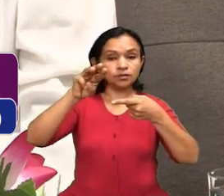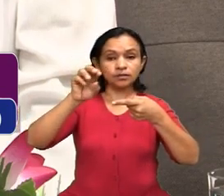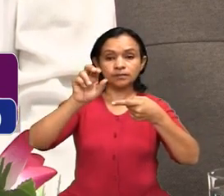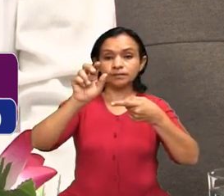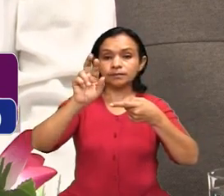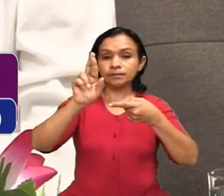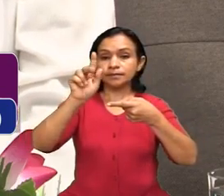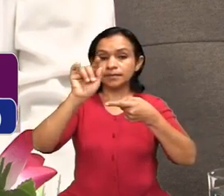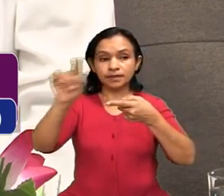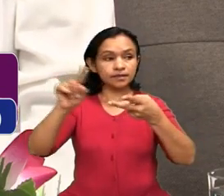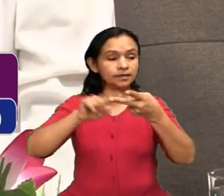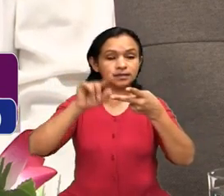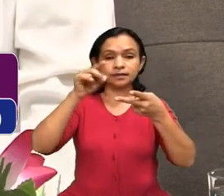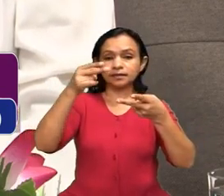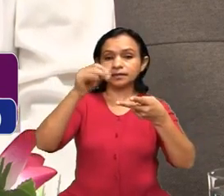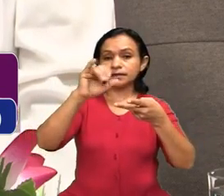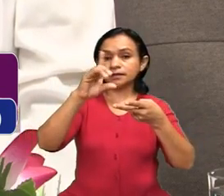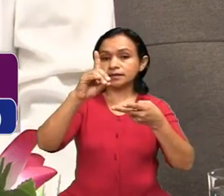San Martín.